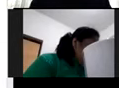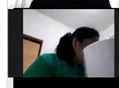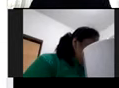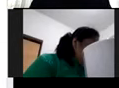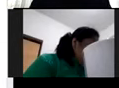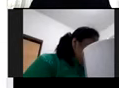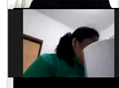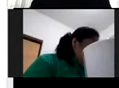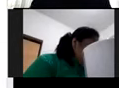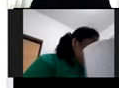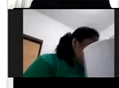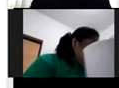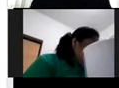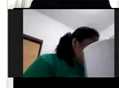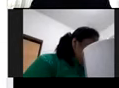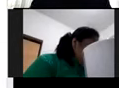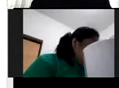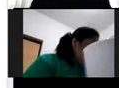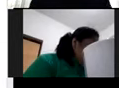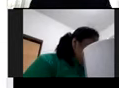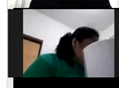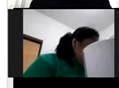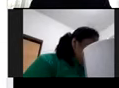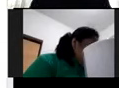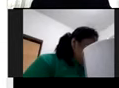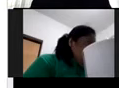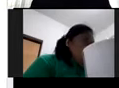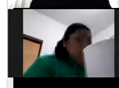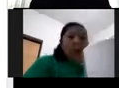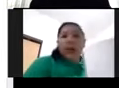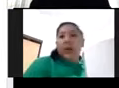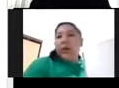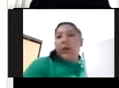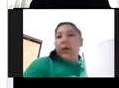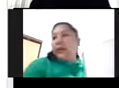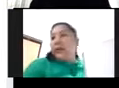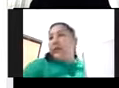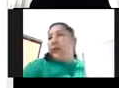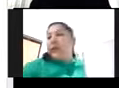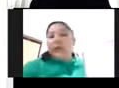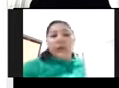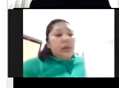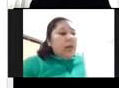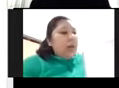administrativas y técnicas del contrato. En cuarto lugar, la adjudicación de contratos.